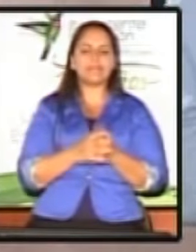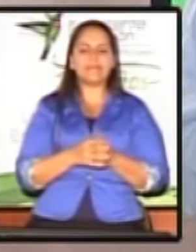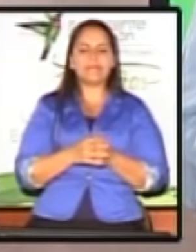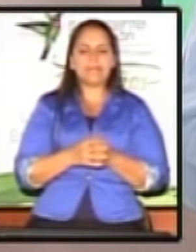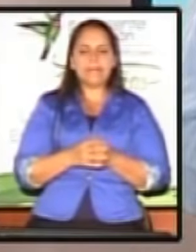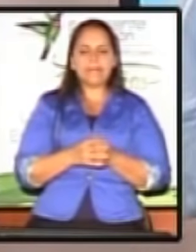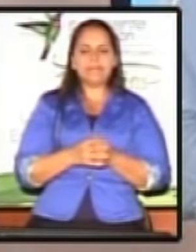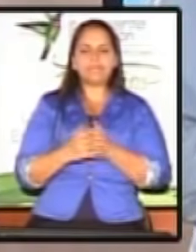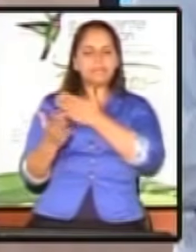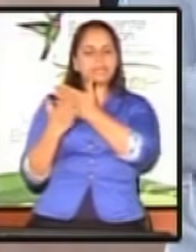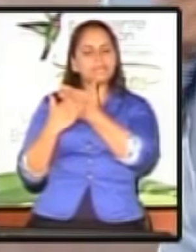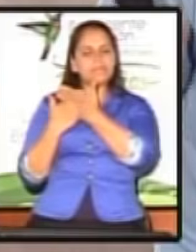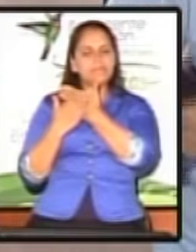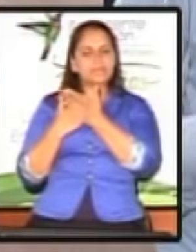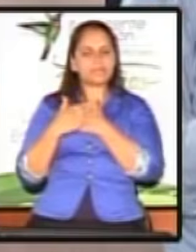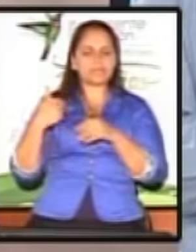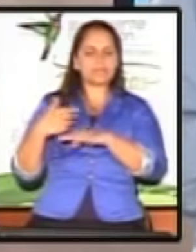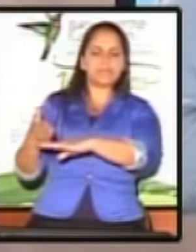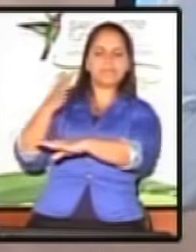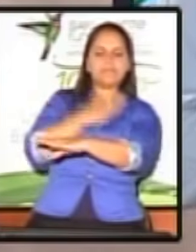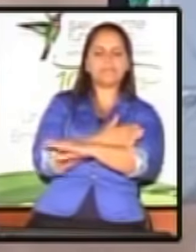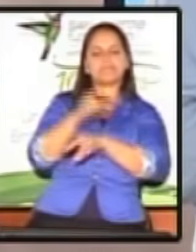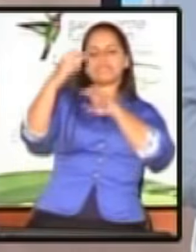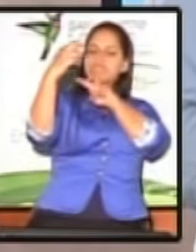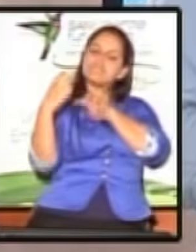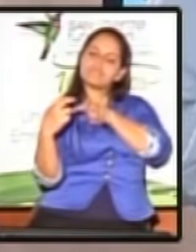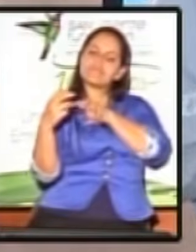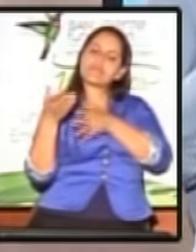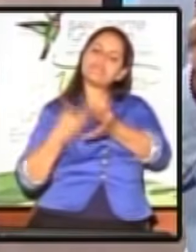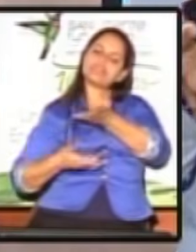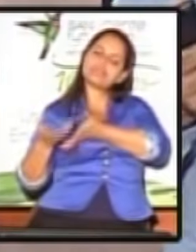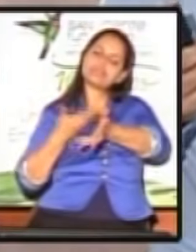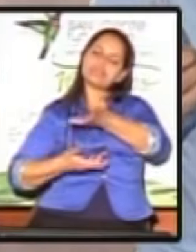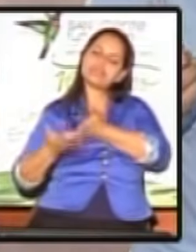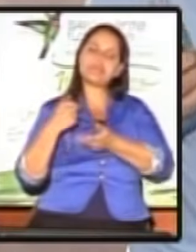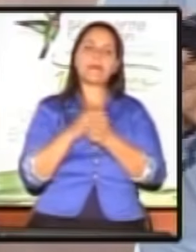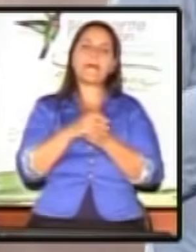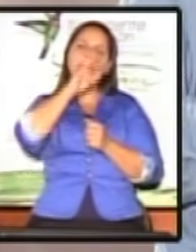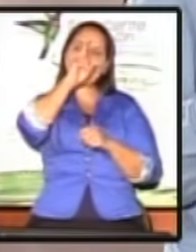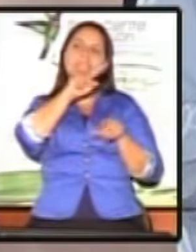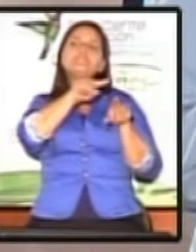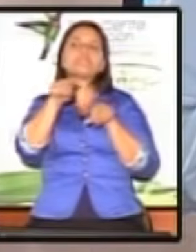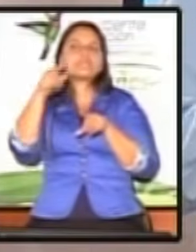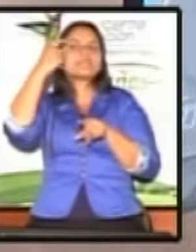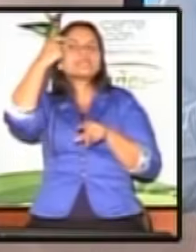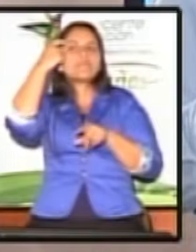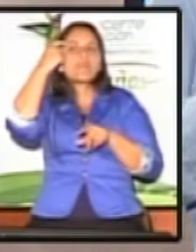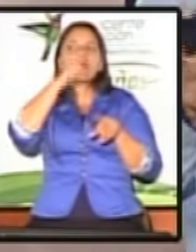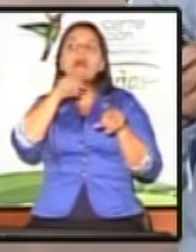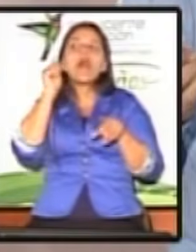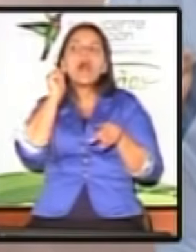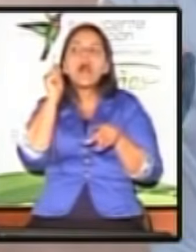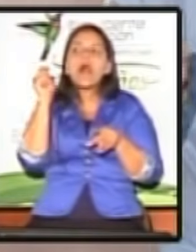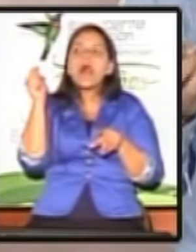sentamos a hablar, yo me acordé, y alguna vez lo hice en una conferencia, hagan de cuenta, muchas de las personas que están aquí son mujeres y